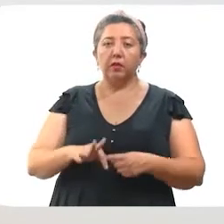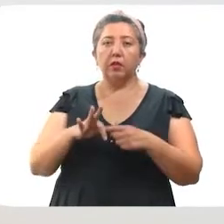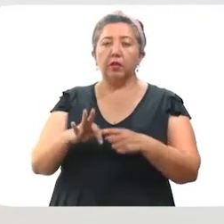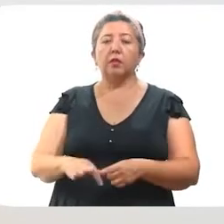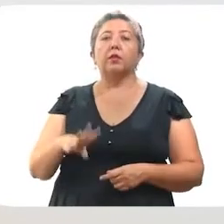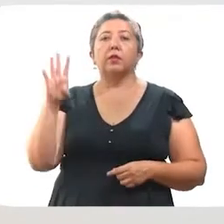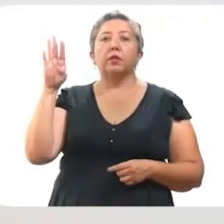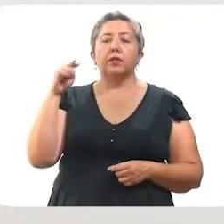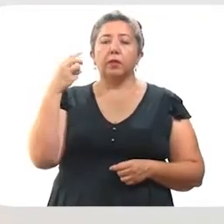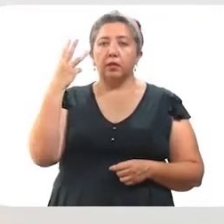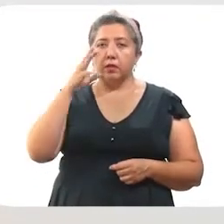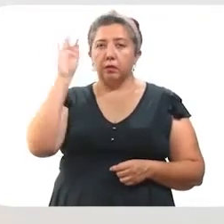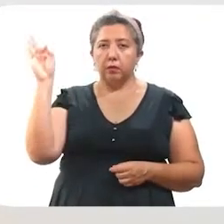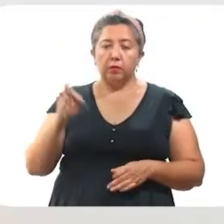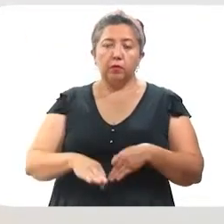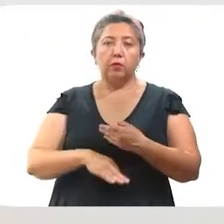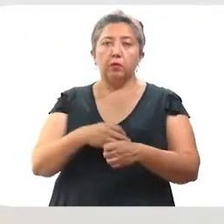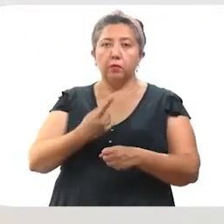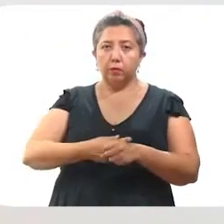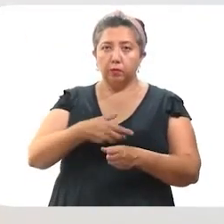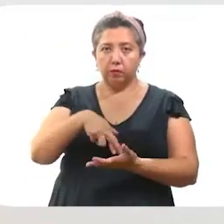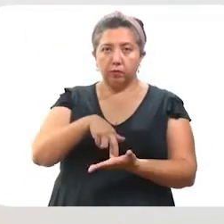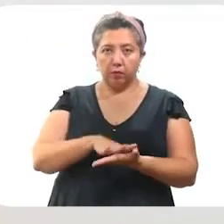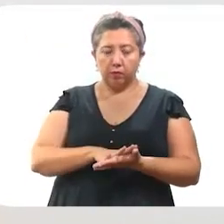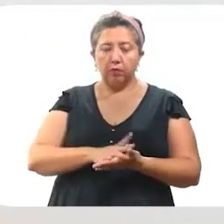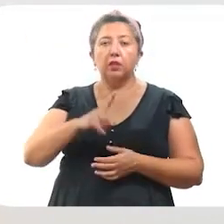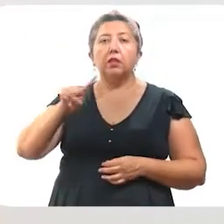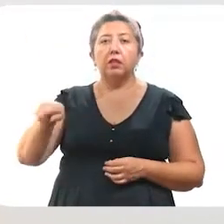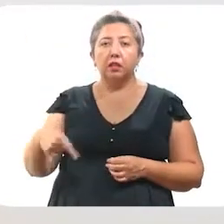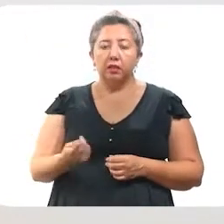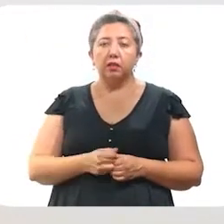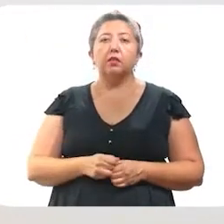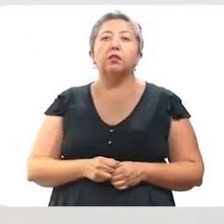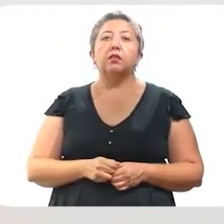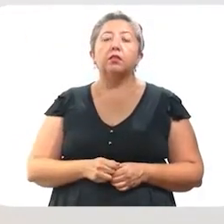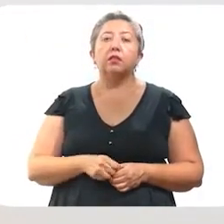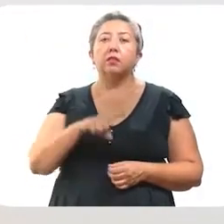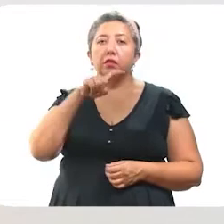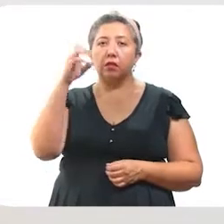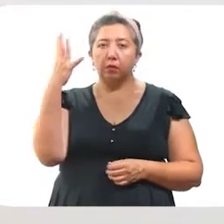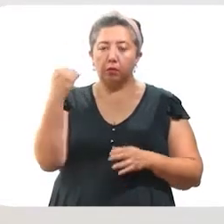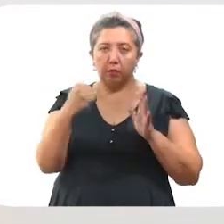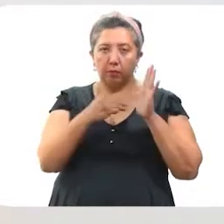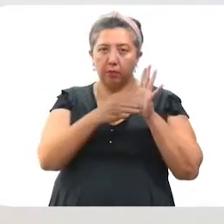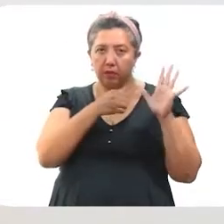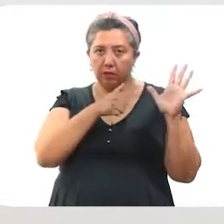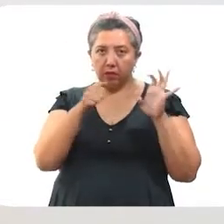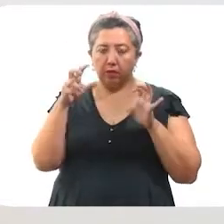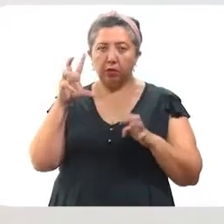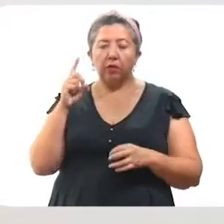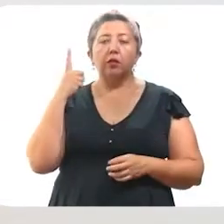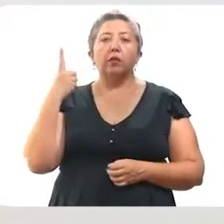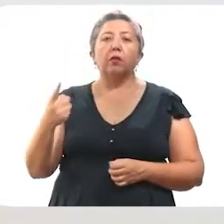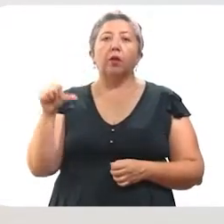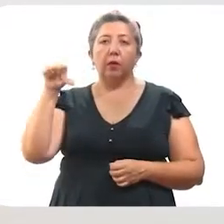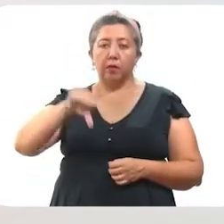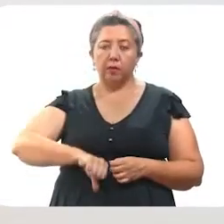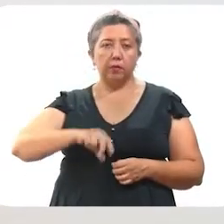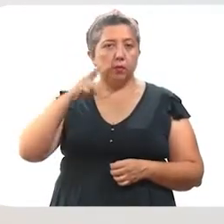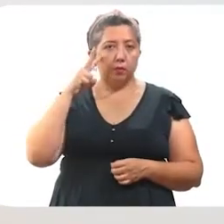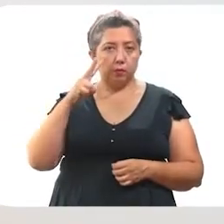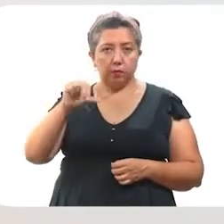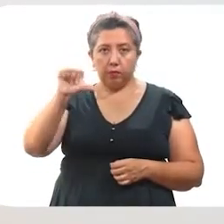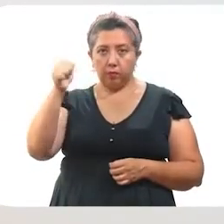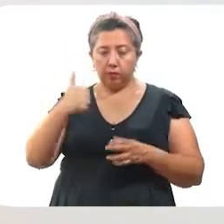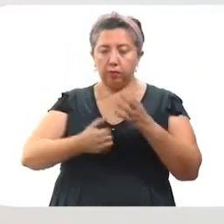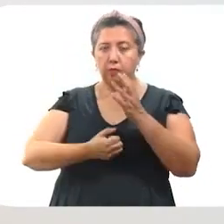representa el 93 por ciento del total de contagios registrados que es 109 mil 631 hoy se detectaron